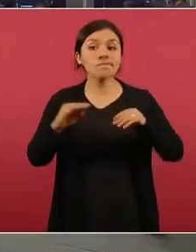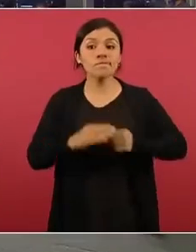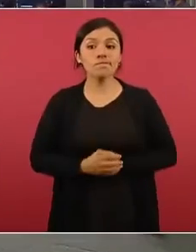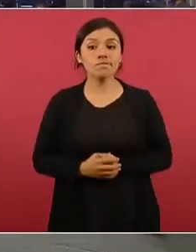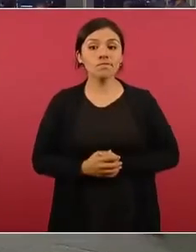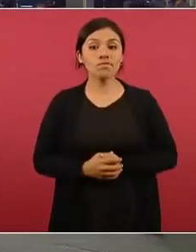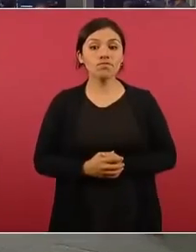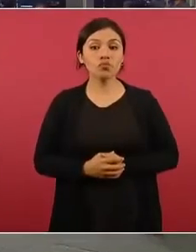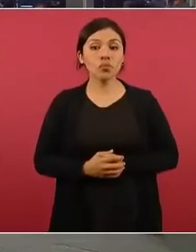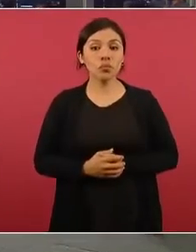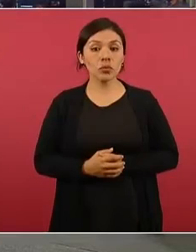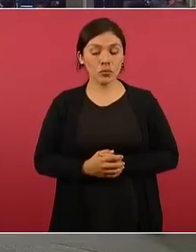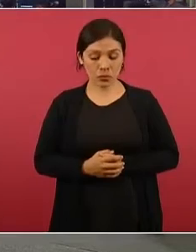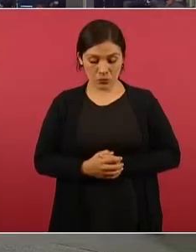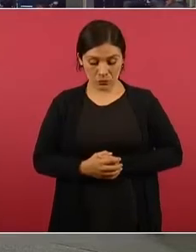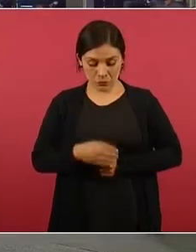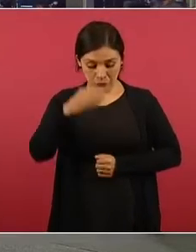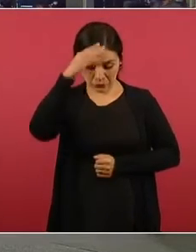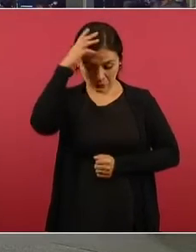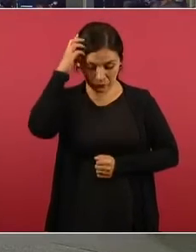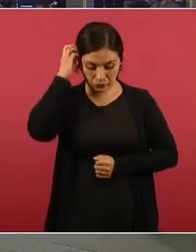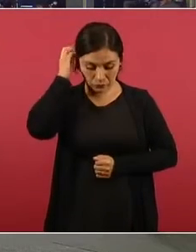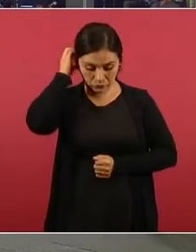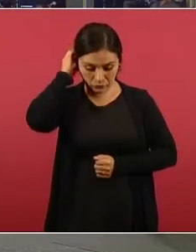¿Se reunió con la gobernadora de Nuevo México?